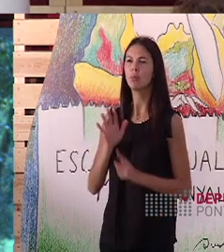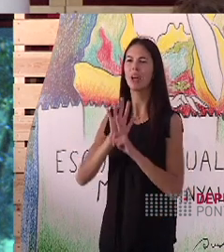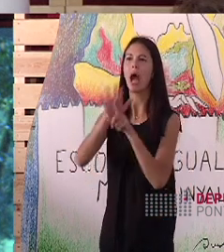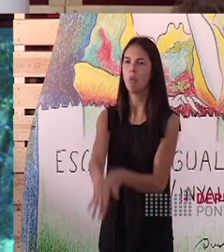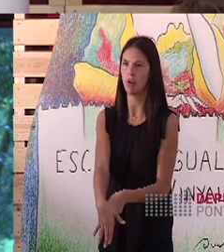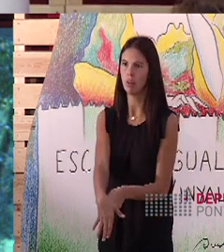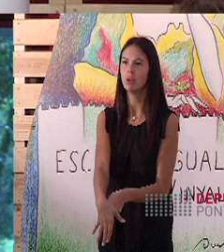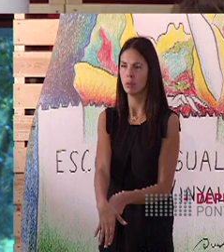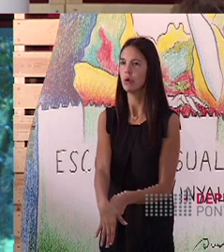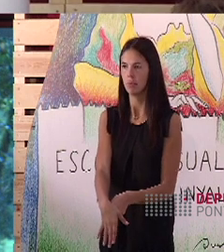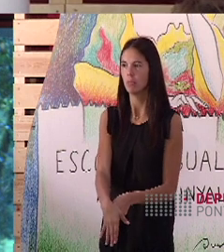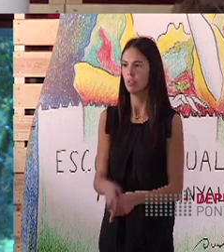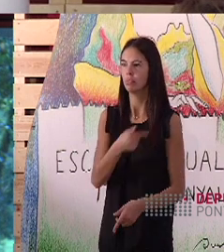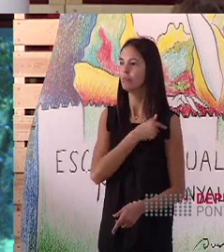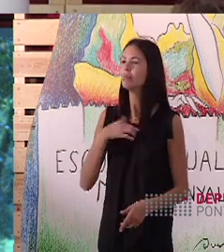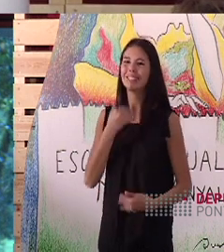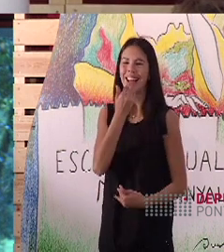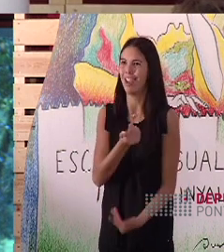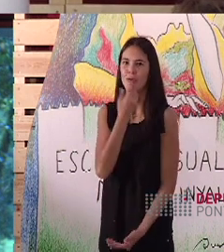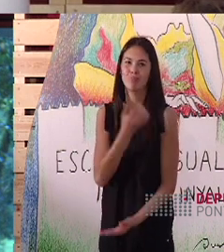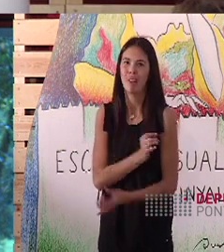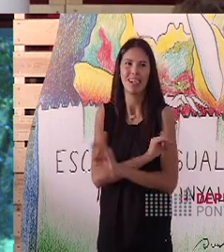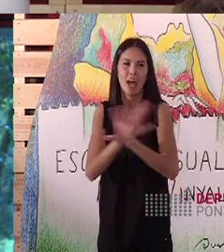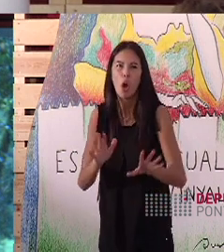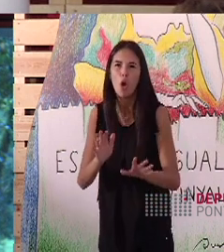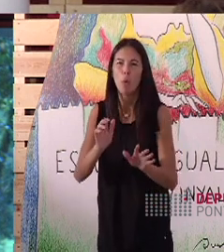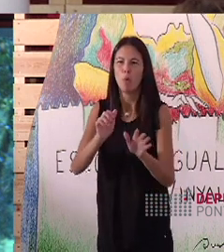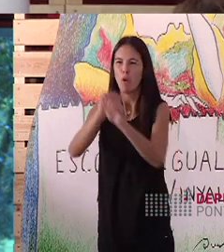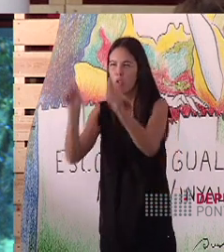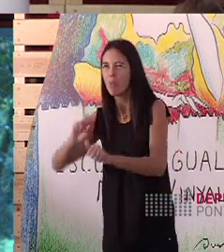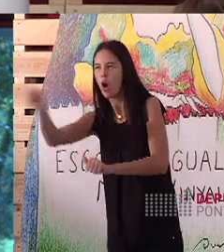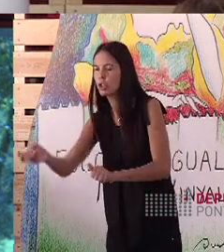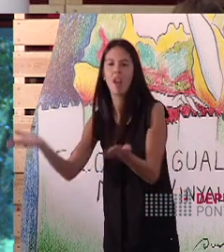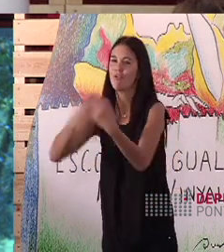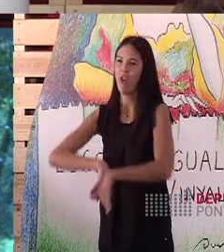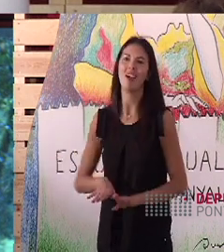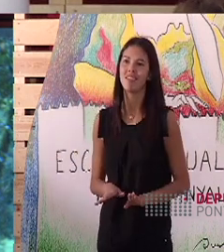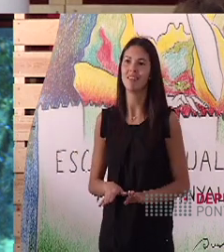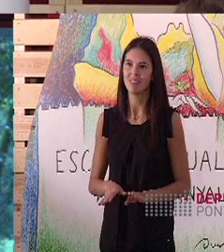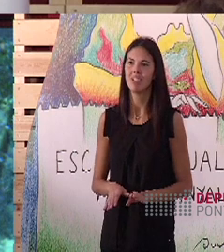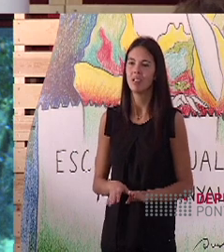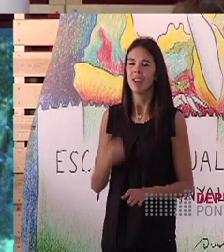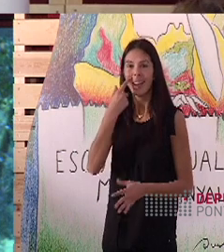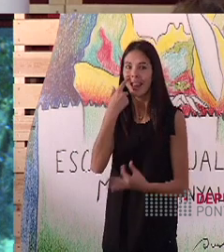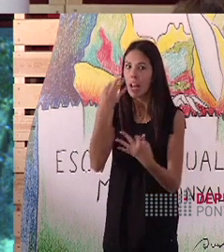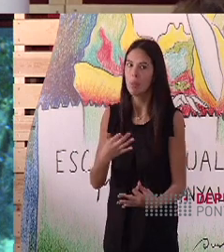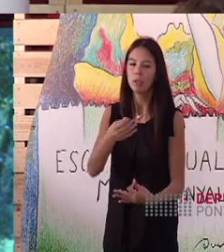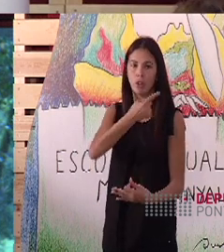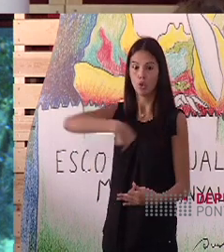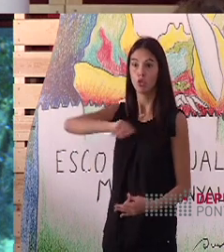abolicionistas, é a única postura ética, non hai outra postura ética, e certamente nós que